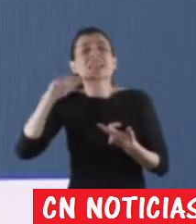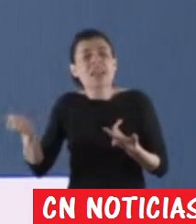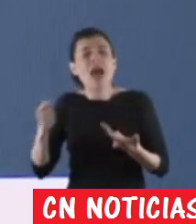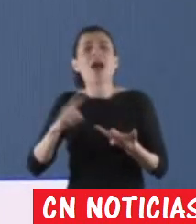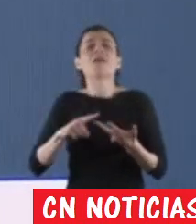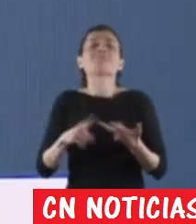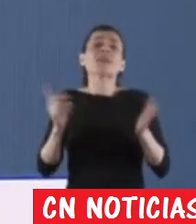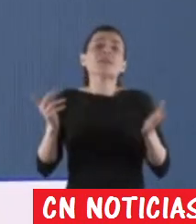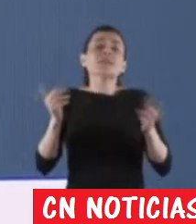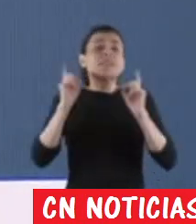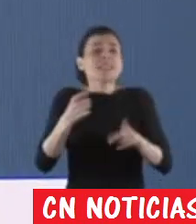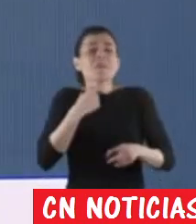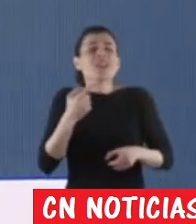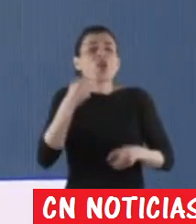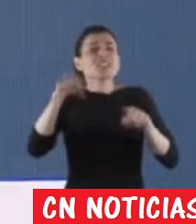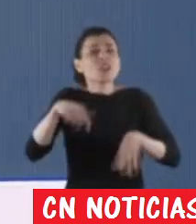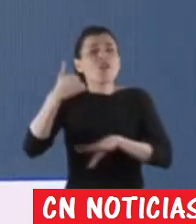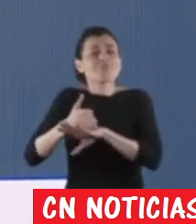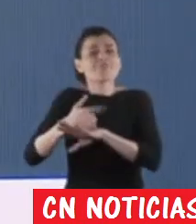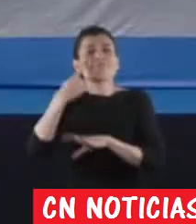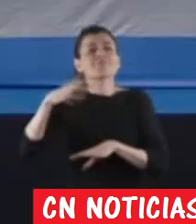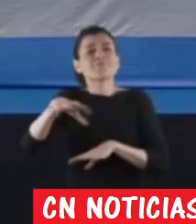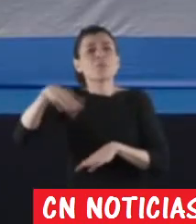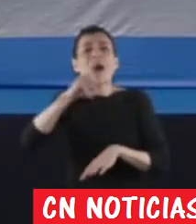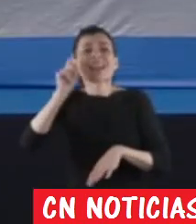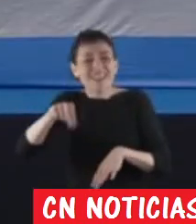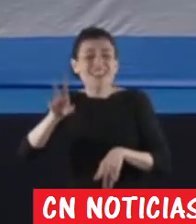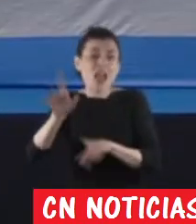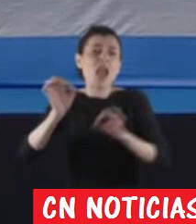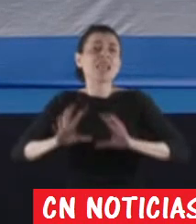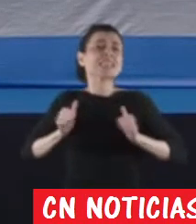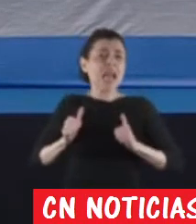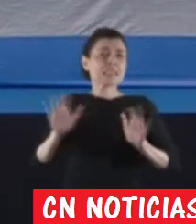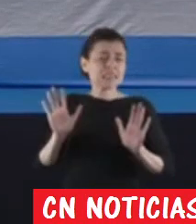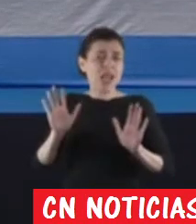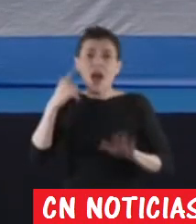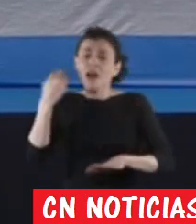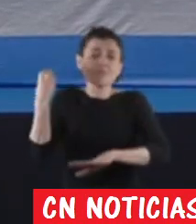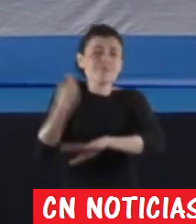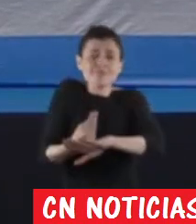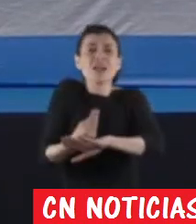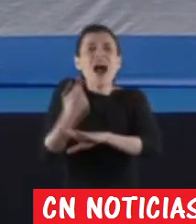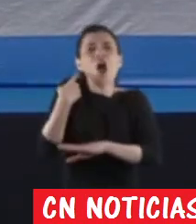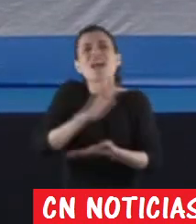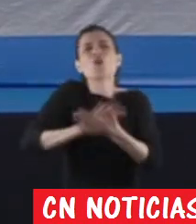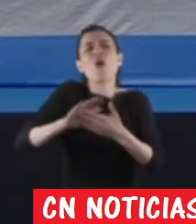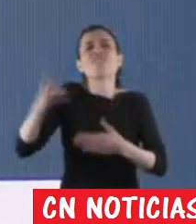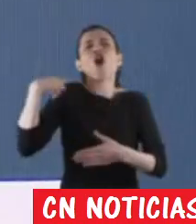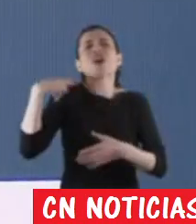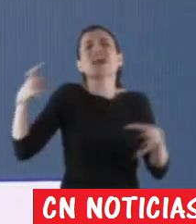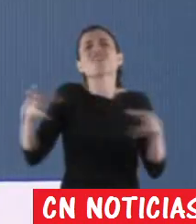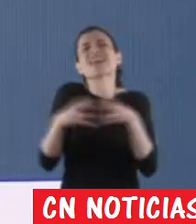quiero decir, es un intendente en uso de licencia. Hoy es el jefe de gabinete del gobierno de la